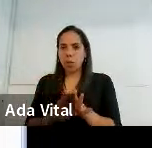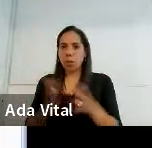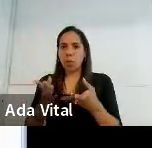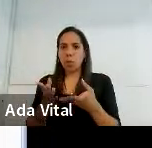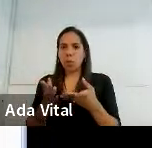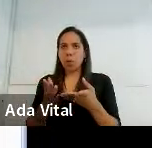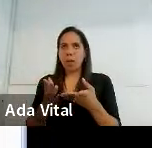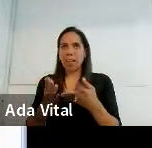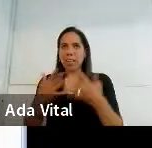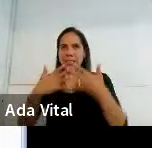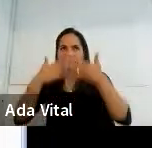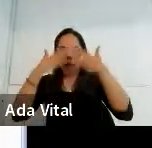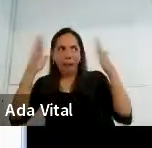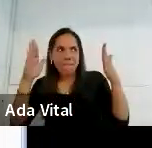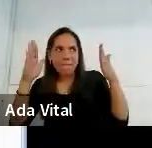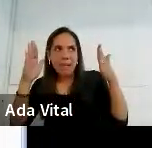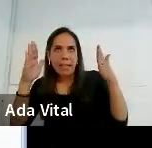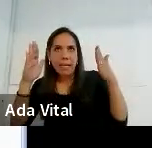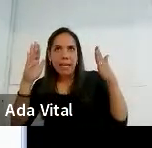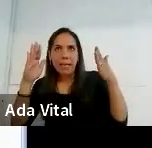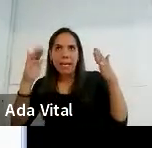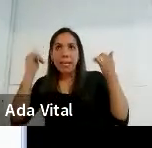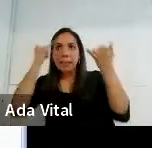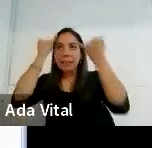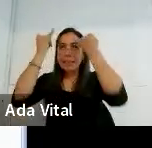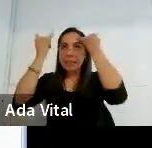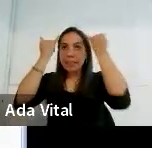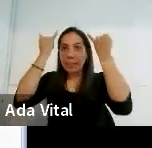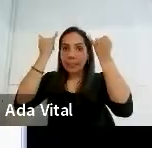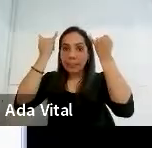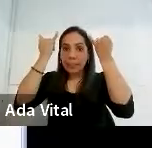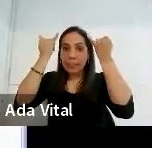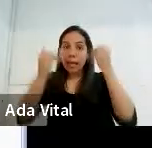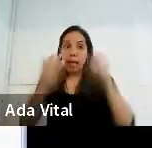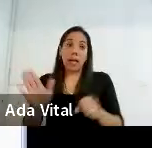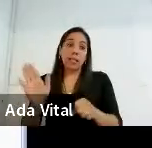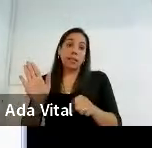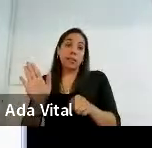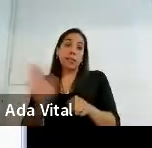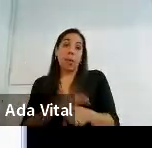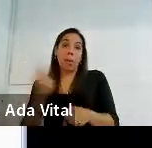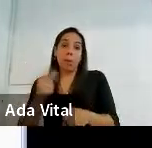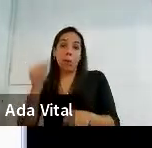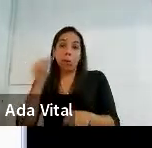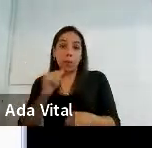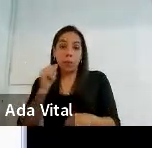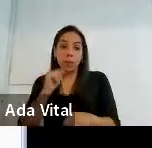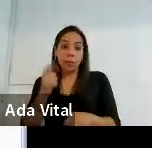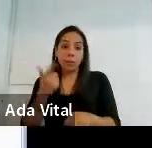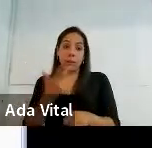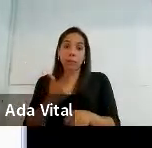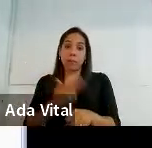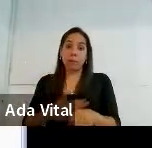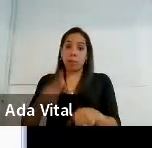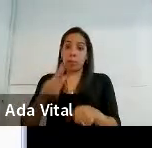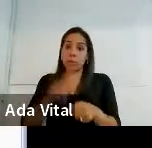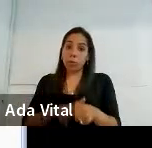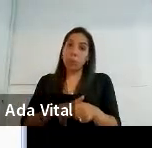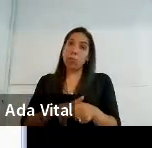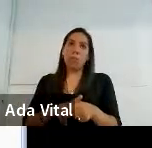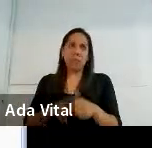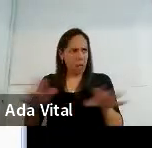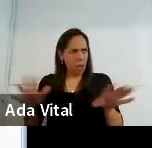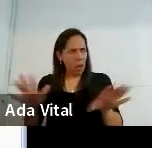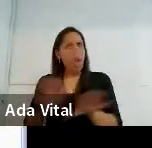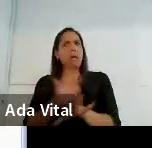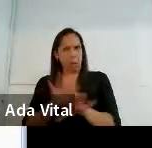con este paradigma de la hospitalización de tiempo completo. La verdad es que el hospital ha sufrido un cambio